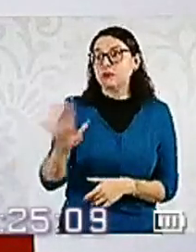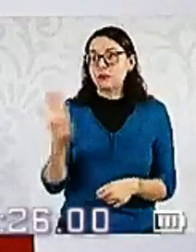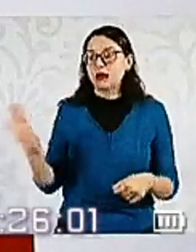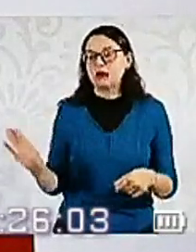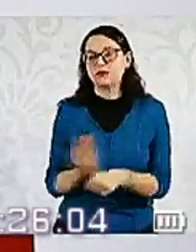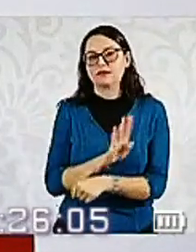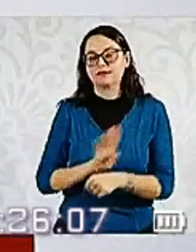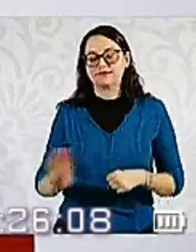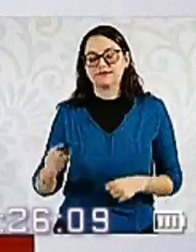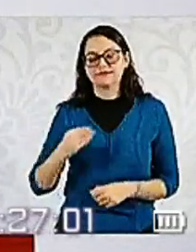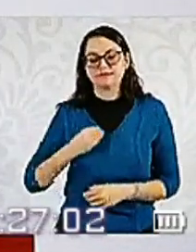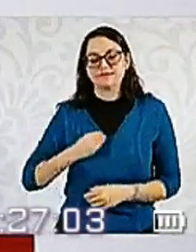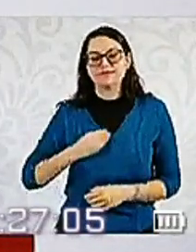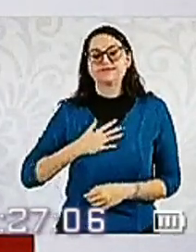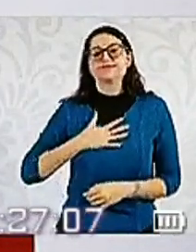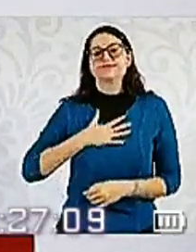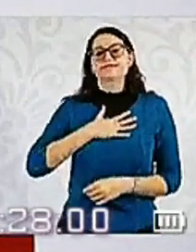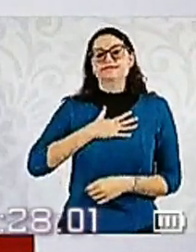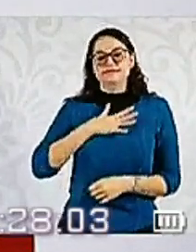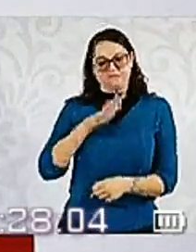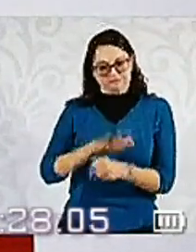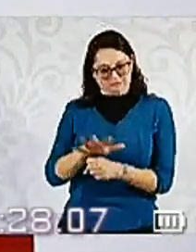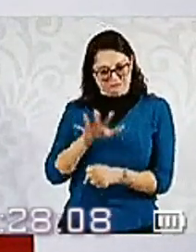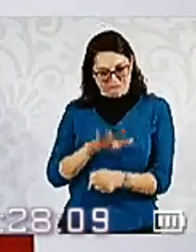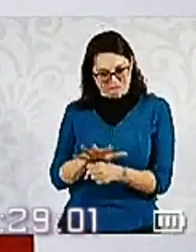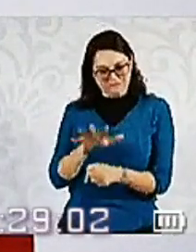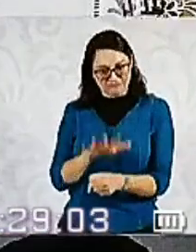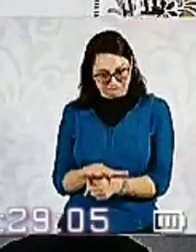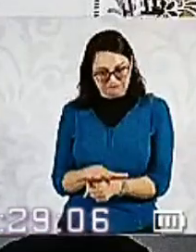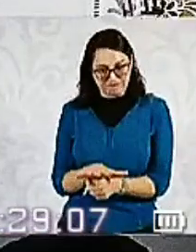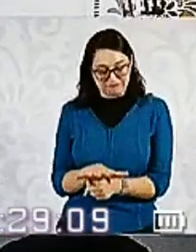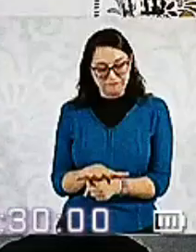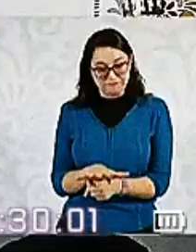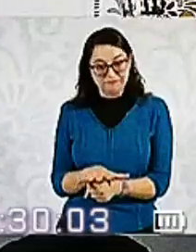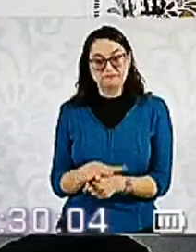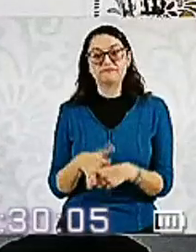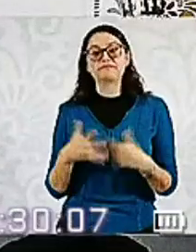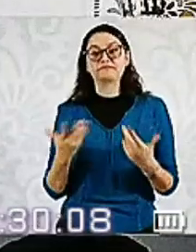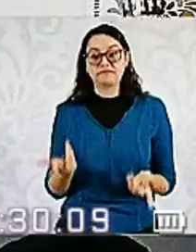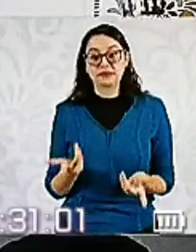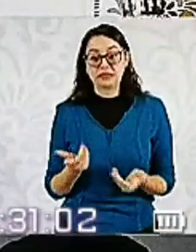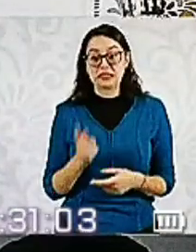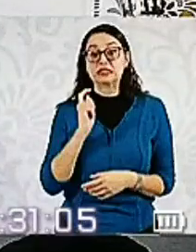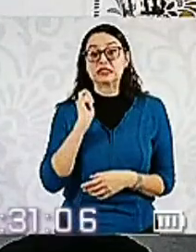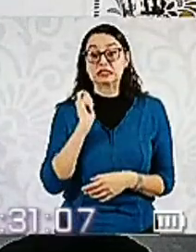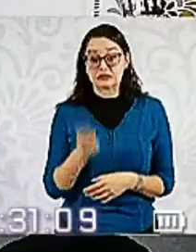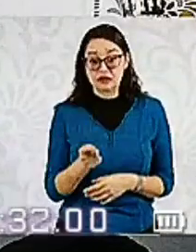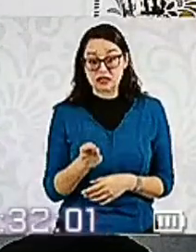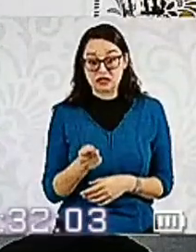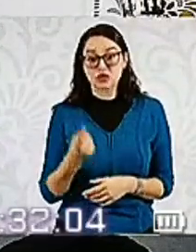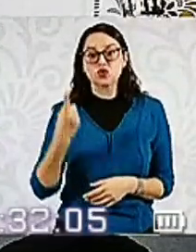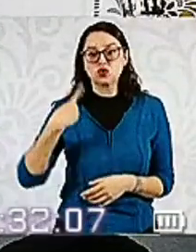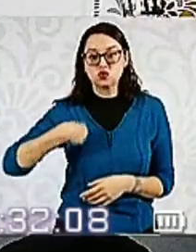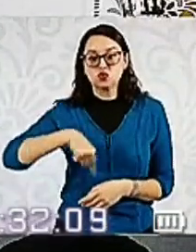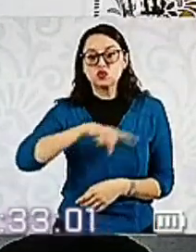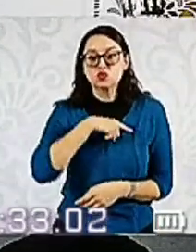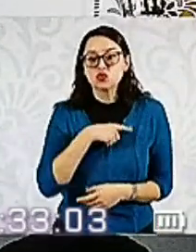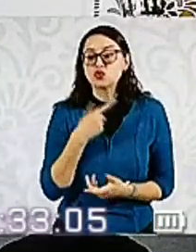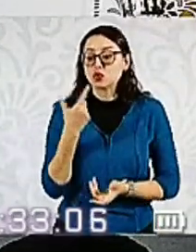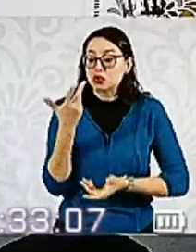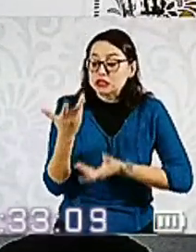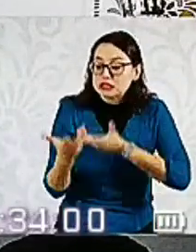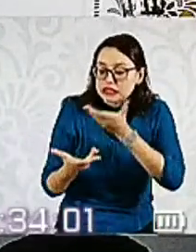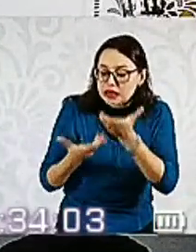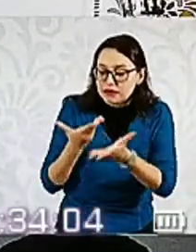demás. Entonces esto nos lleva a tener que invertir, digamos, muchísimo en trabajar mucho en